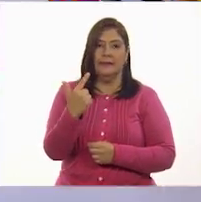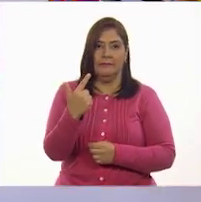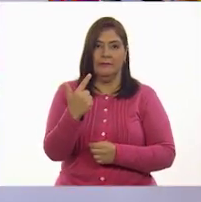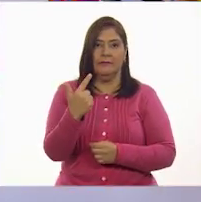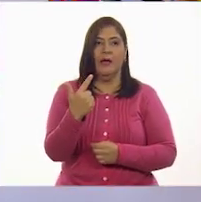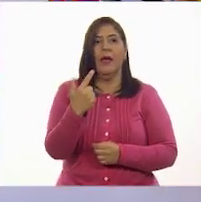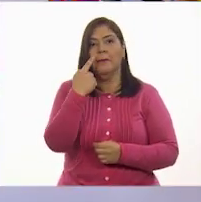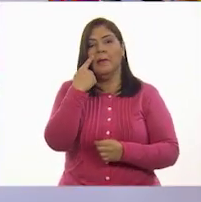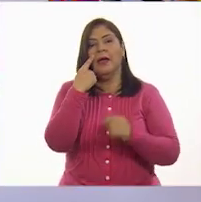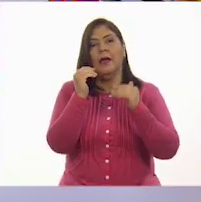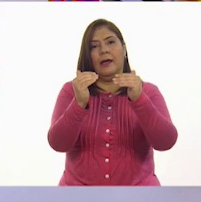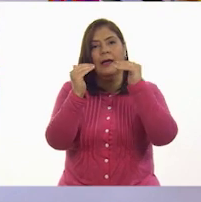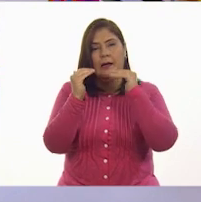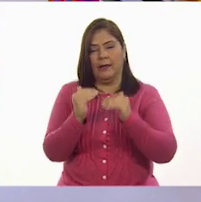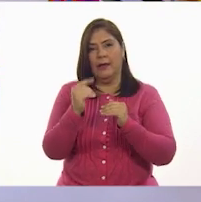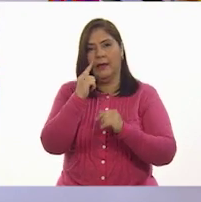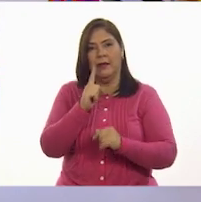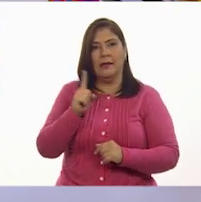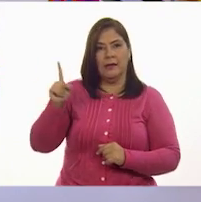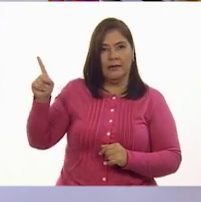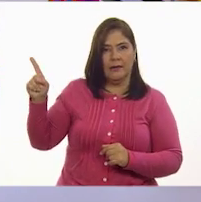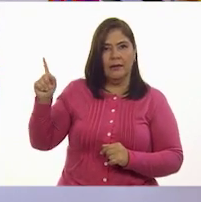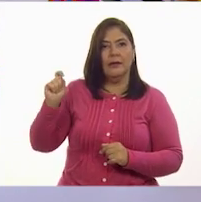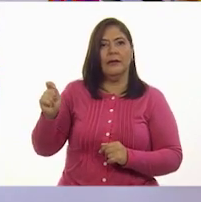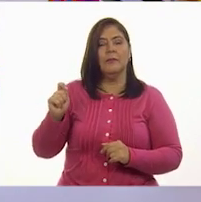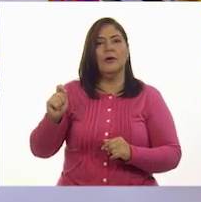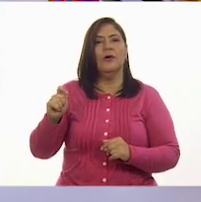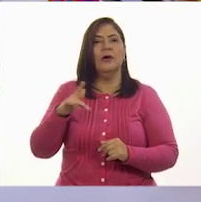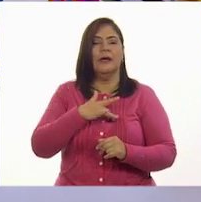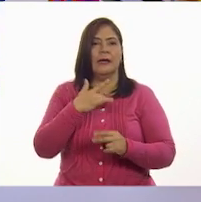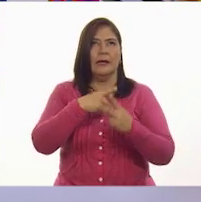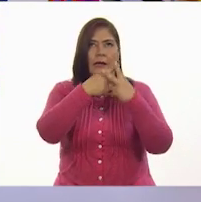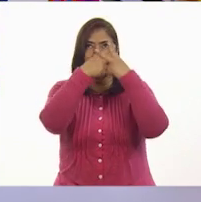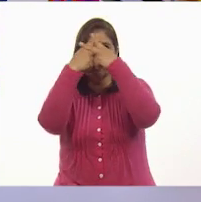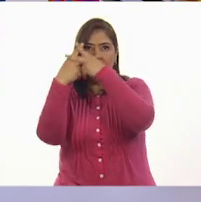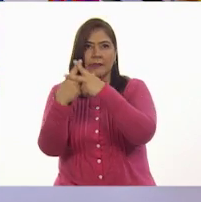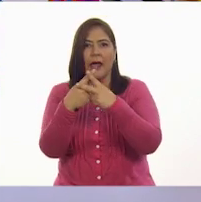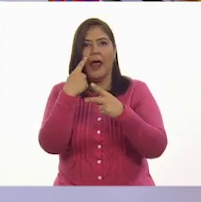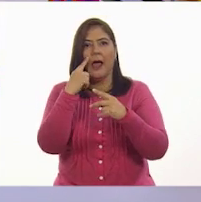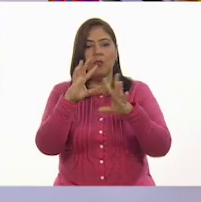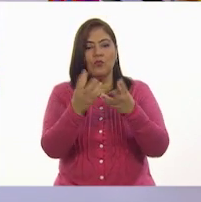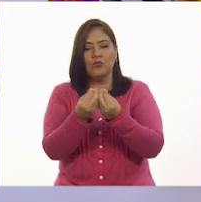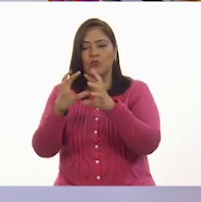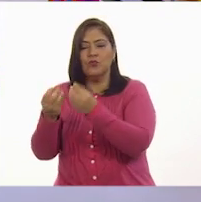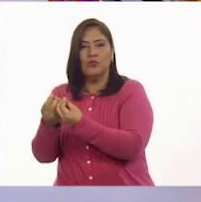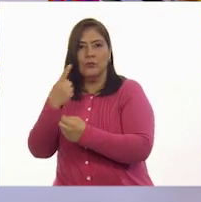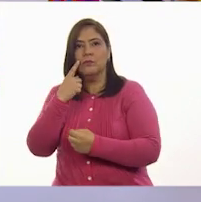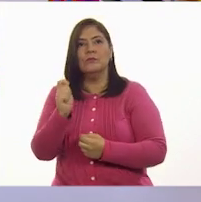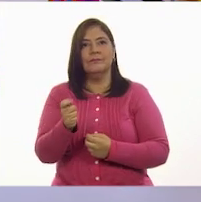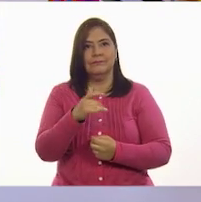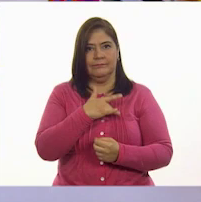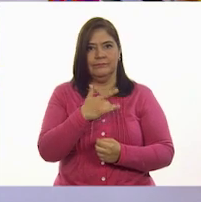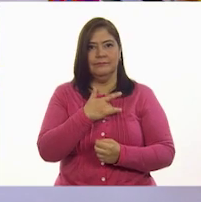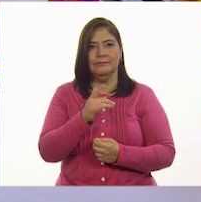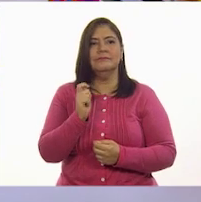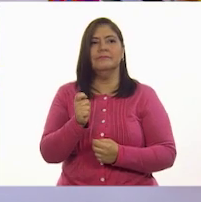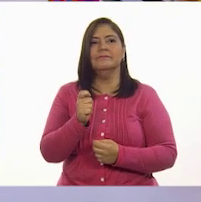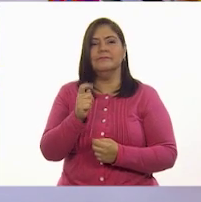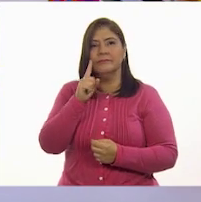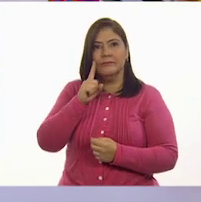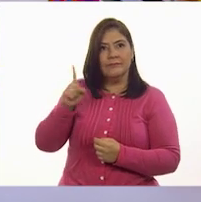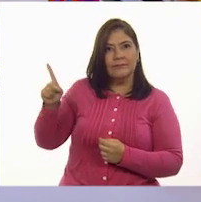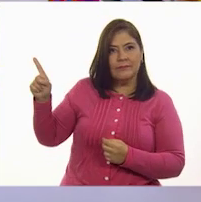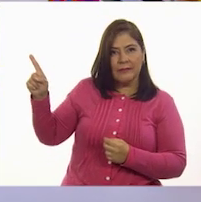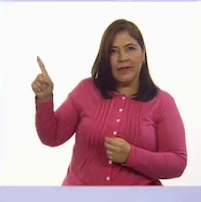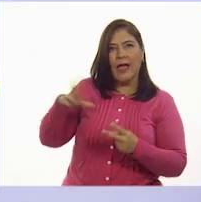con el siguiente conjunto de estrellas que tenemos de este lado. Y aquí están. Tenemos